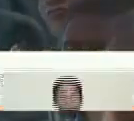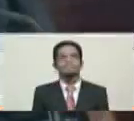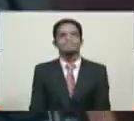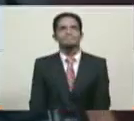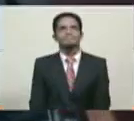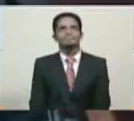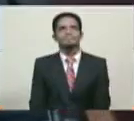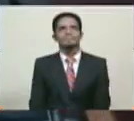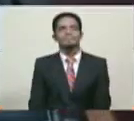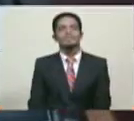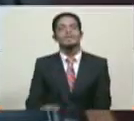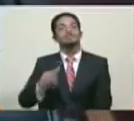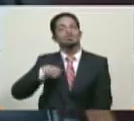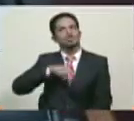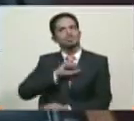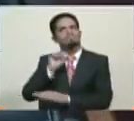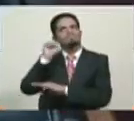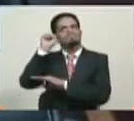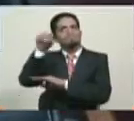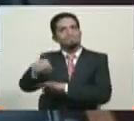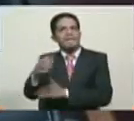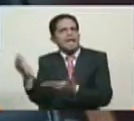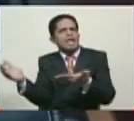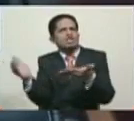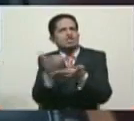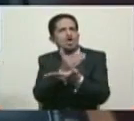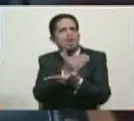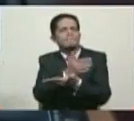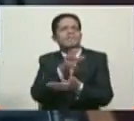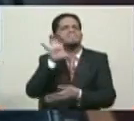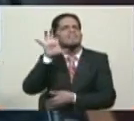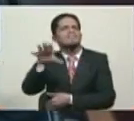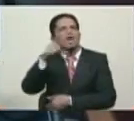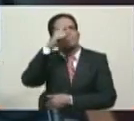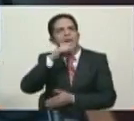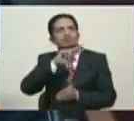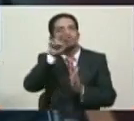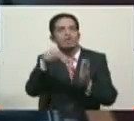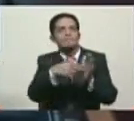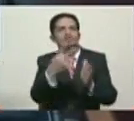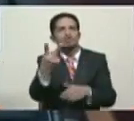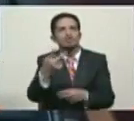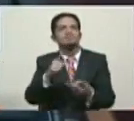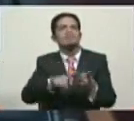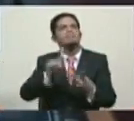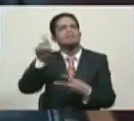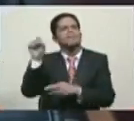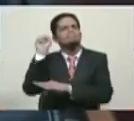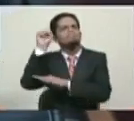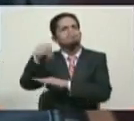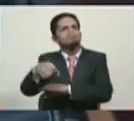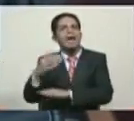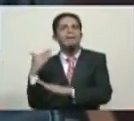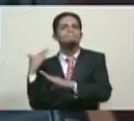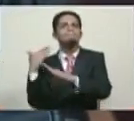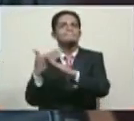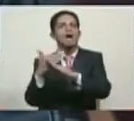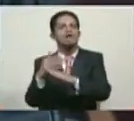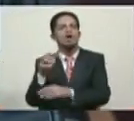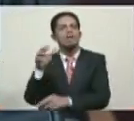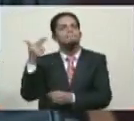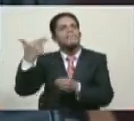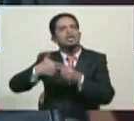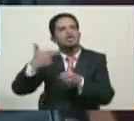Superamos el golpe de Estado en el año 2002. Superamos el paro petrolero. Ya para el 2004 casi